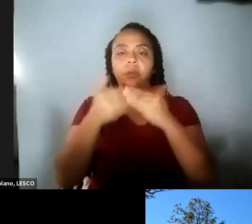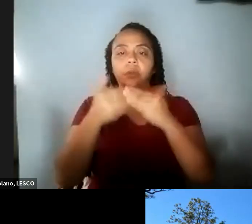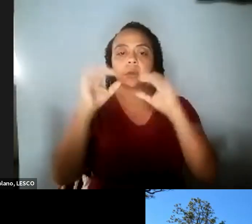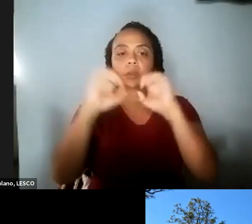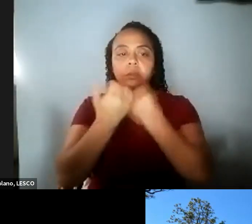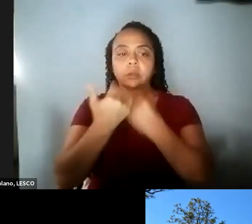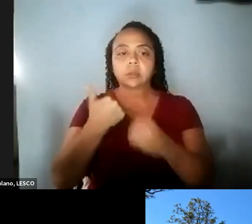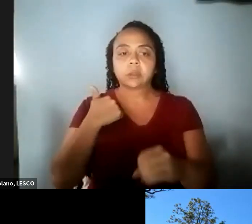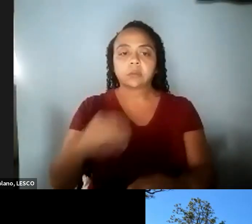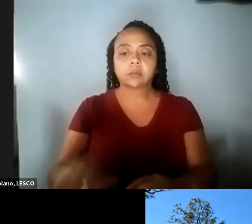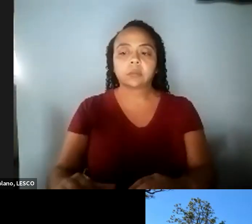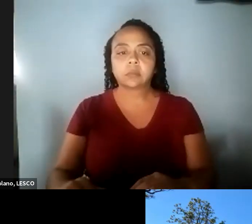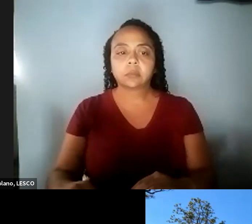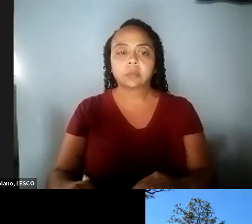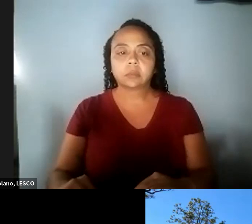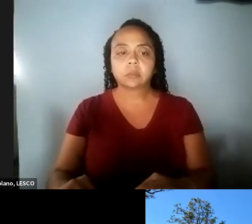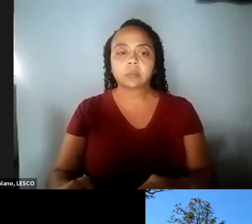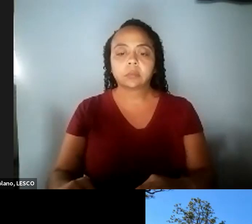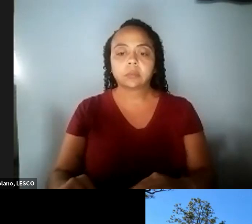en el